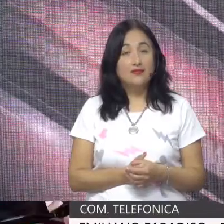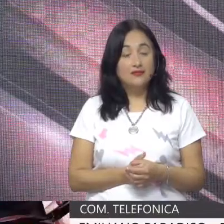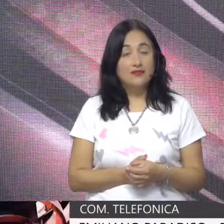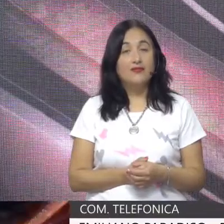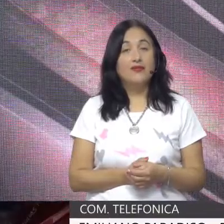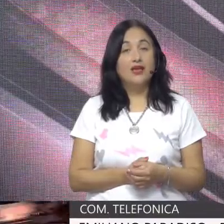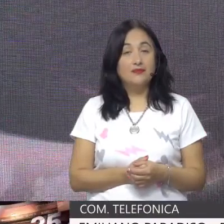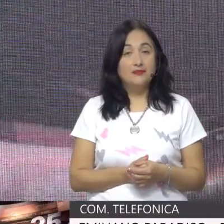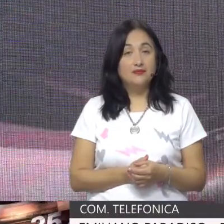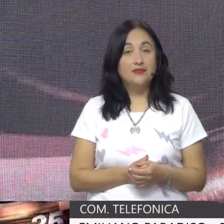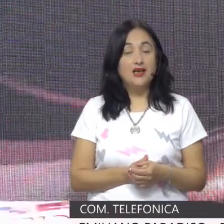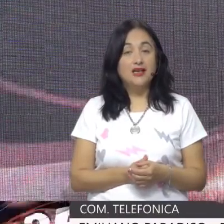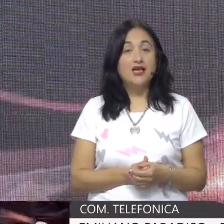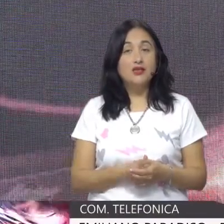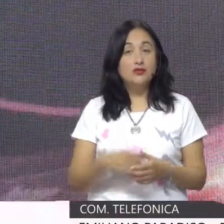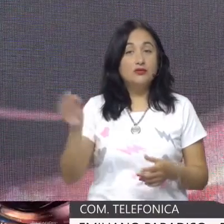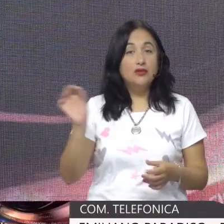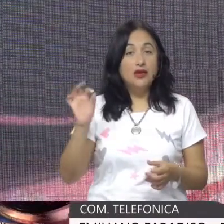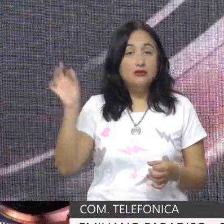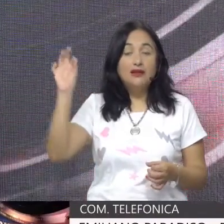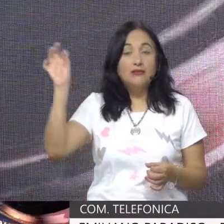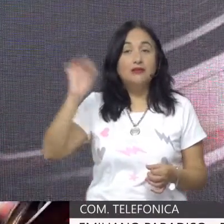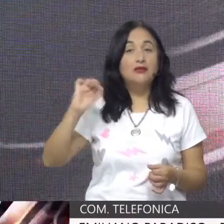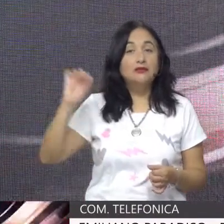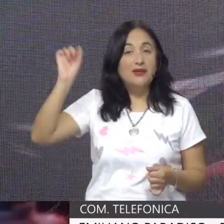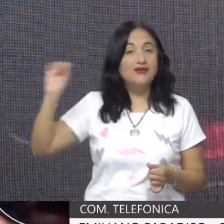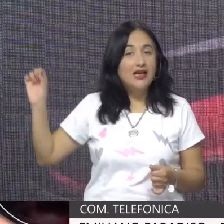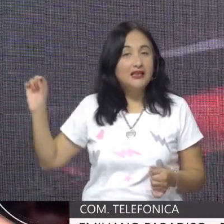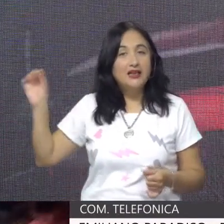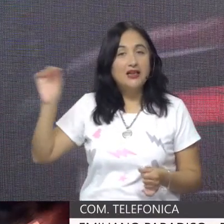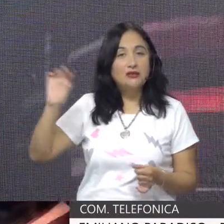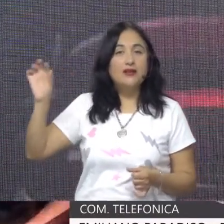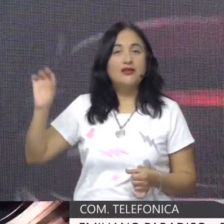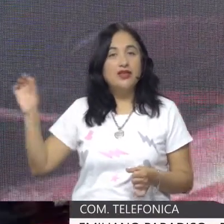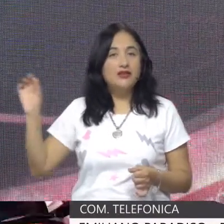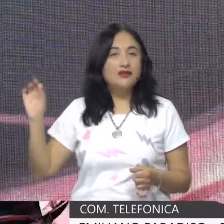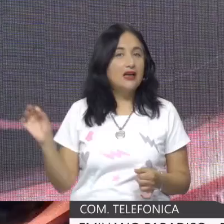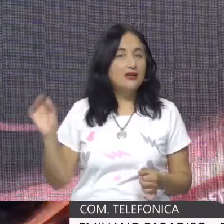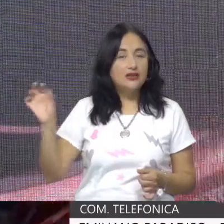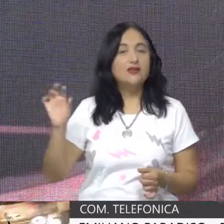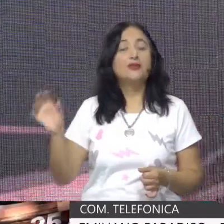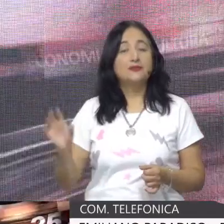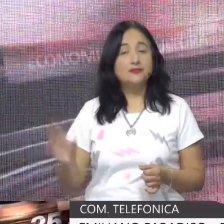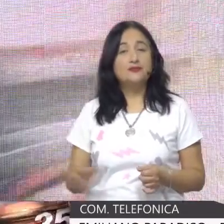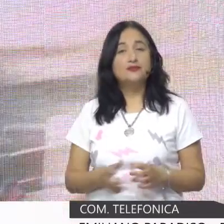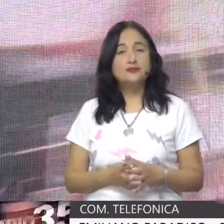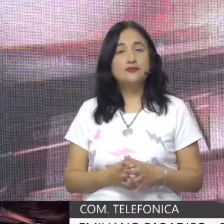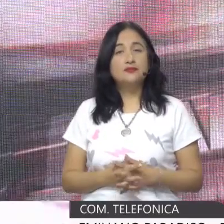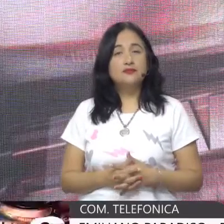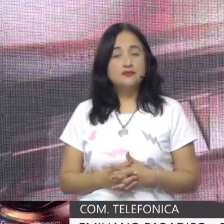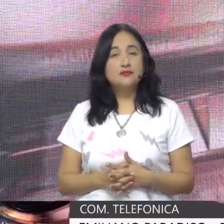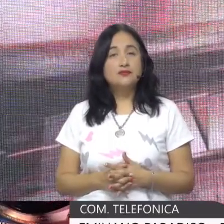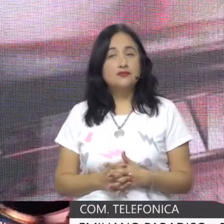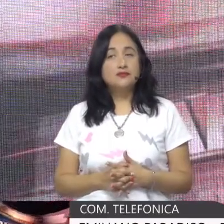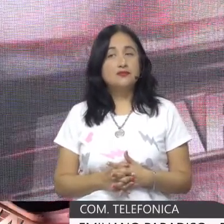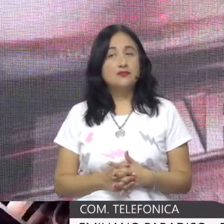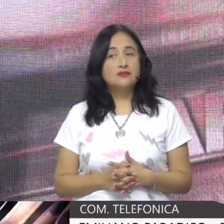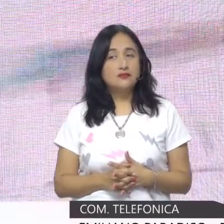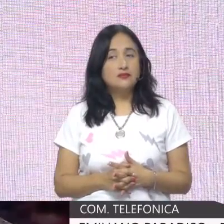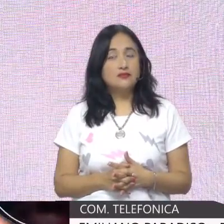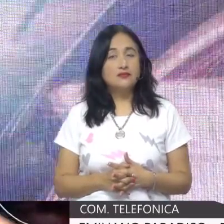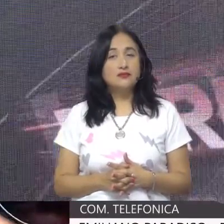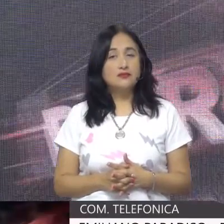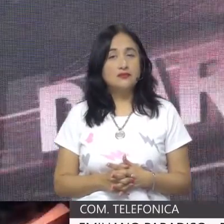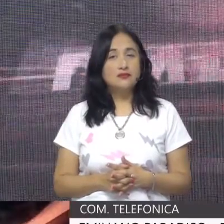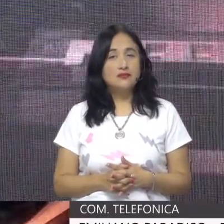www.somosjuventudes.com.ar. Bien. Allí hay alguna pestaña, alguna viñeta Exactamente, donde se pueden. como ustedes ven, van a ver al